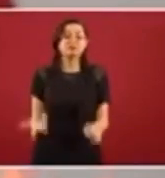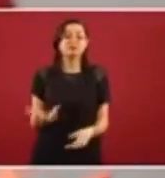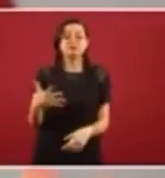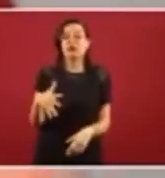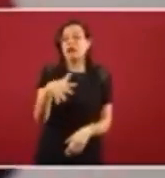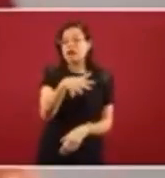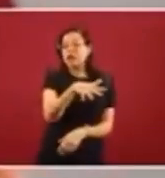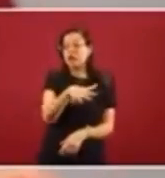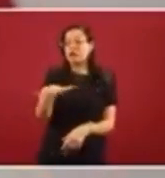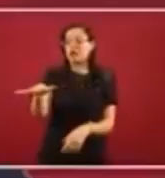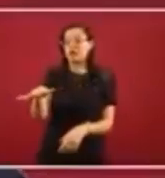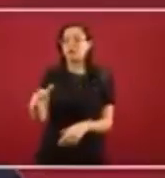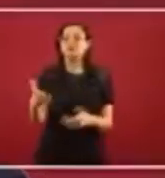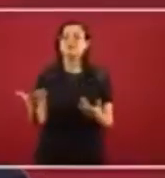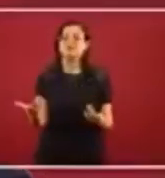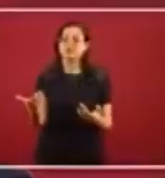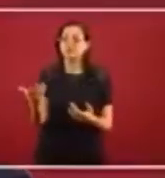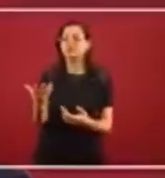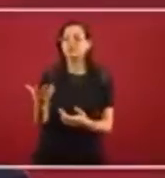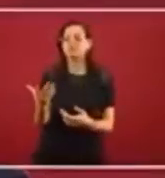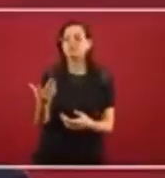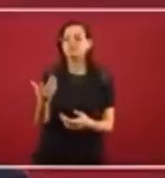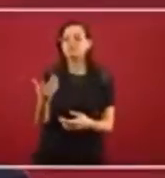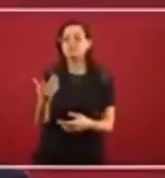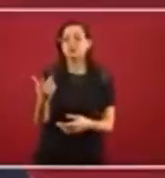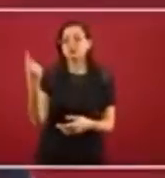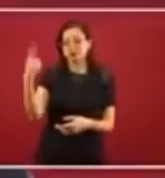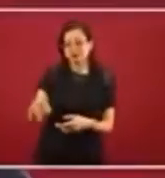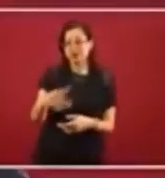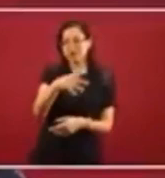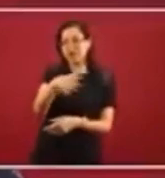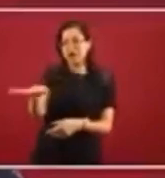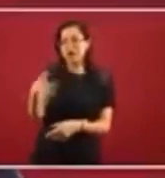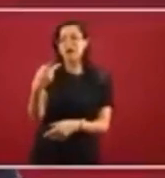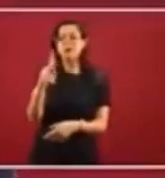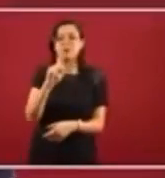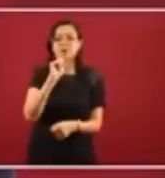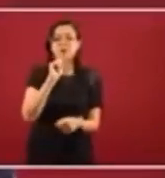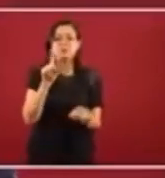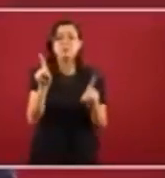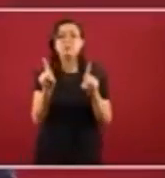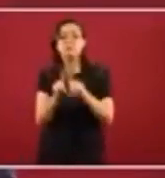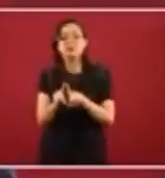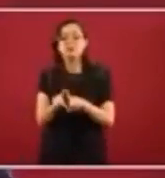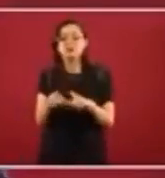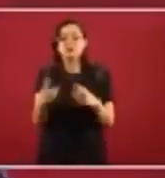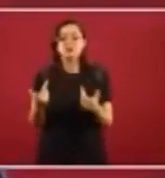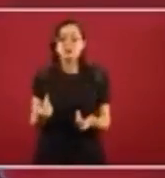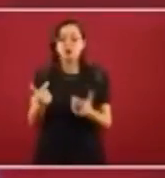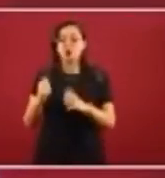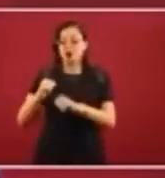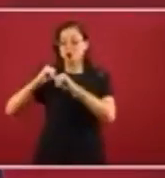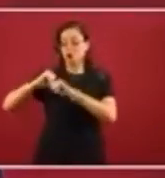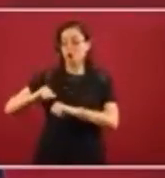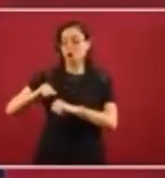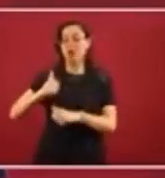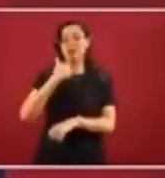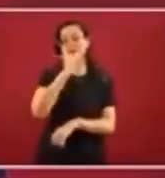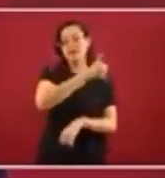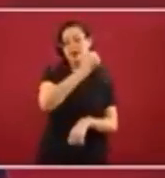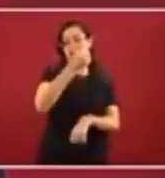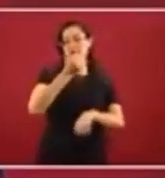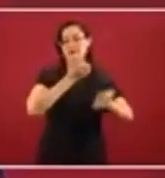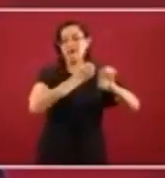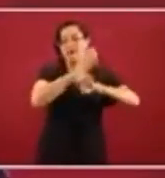general, pero mucho reposa también en los tramos de responsabilidad de la autoridad local. El